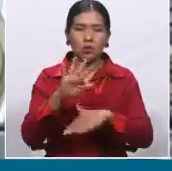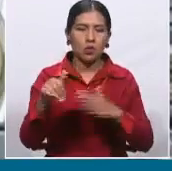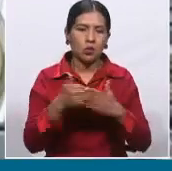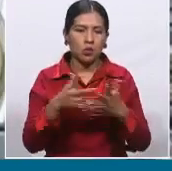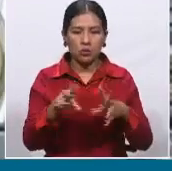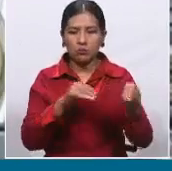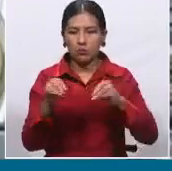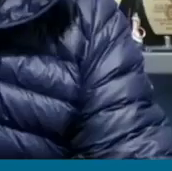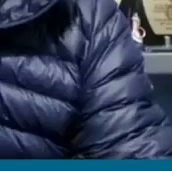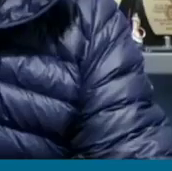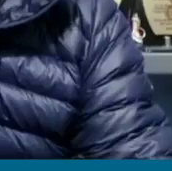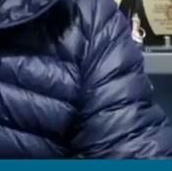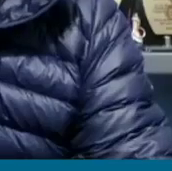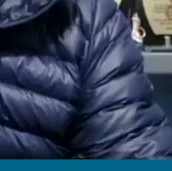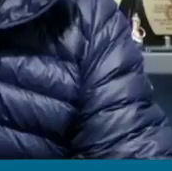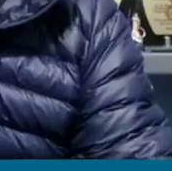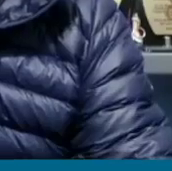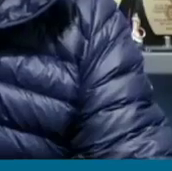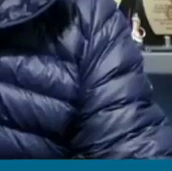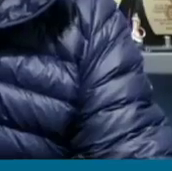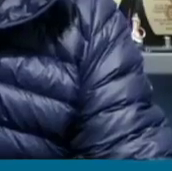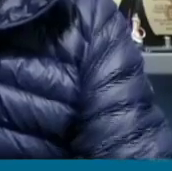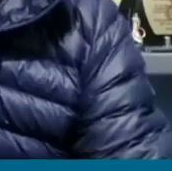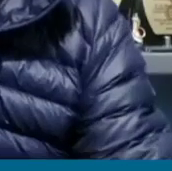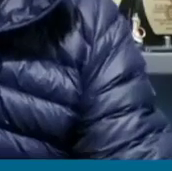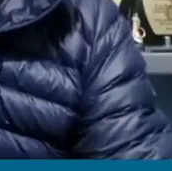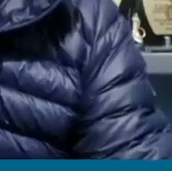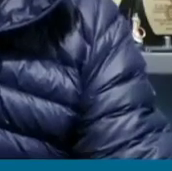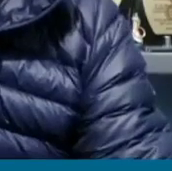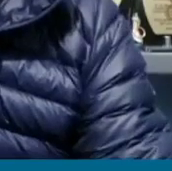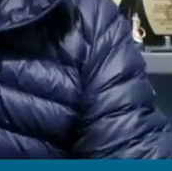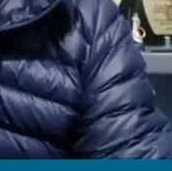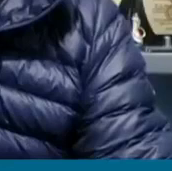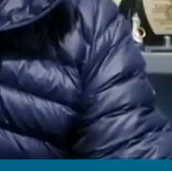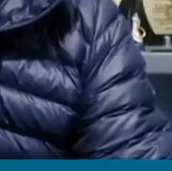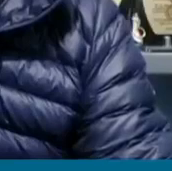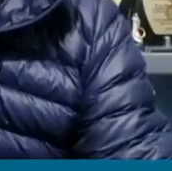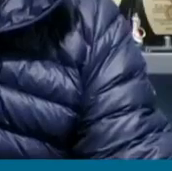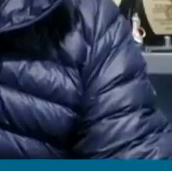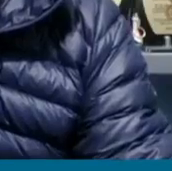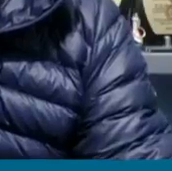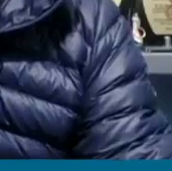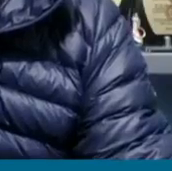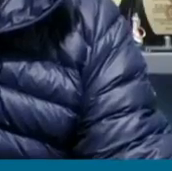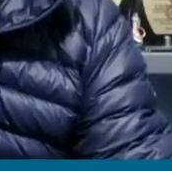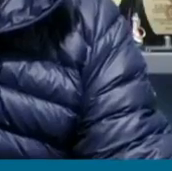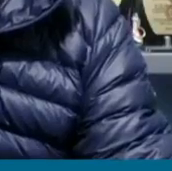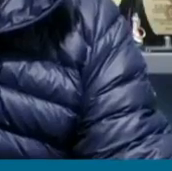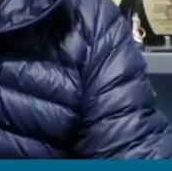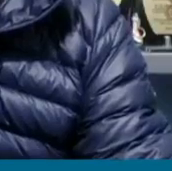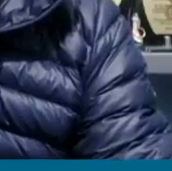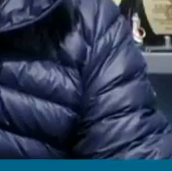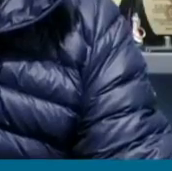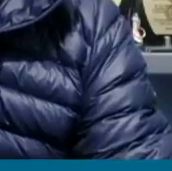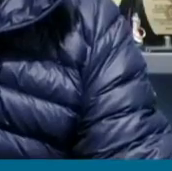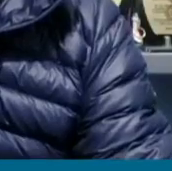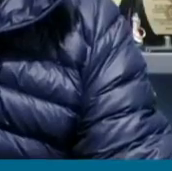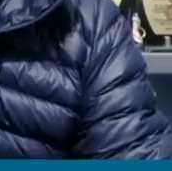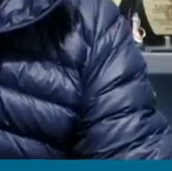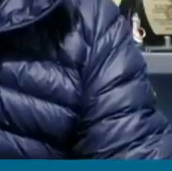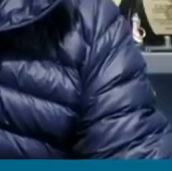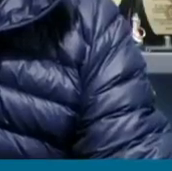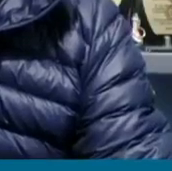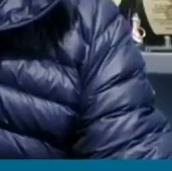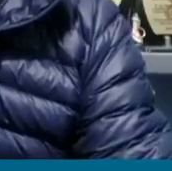vicuña en Bolivia. Bien, esa es una buena noticia, viceministro, sobre todo porque se está beneficiando